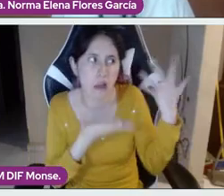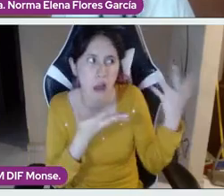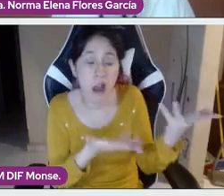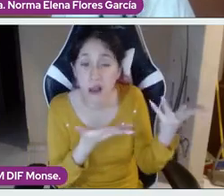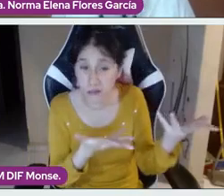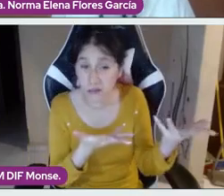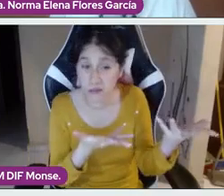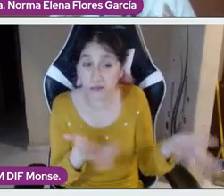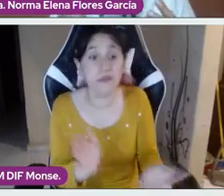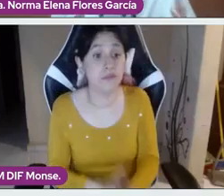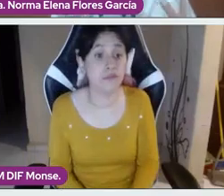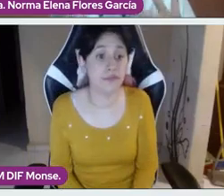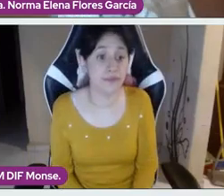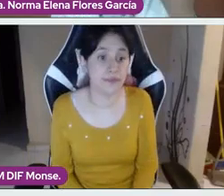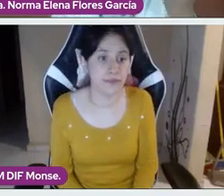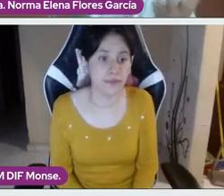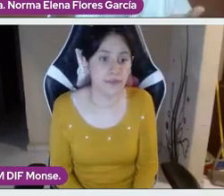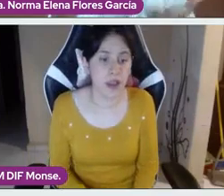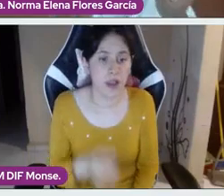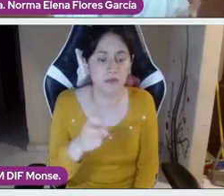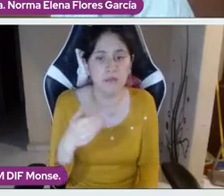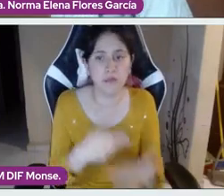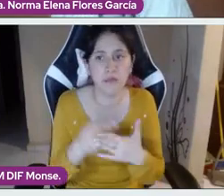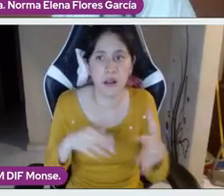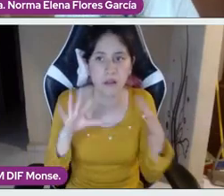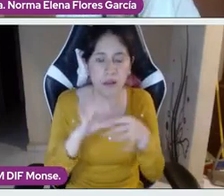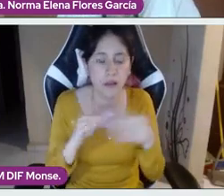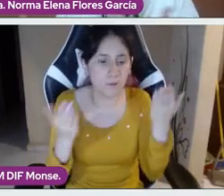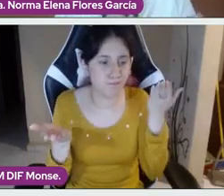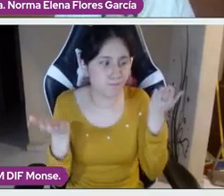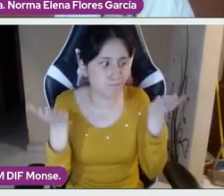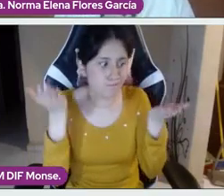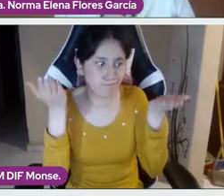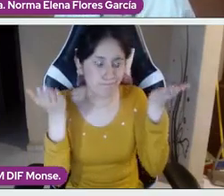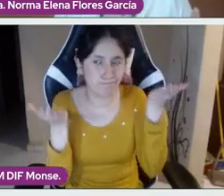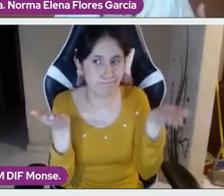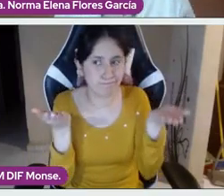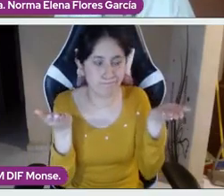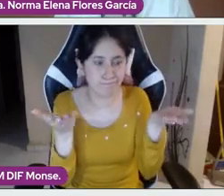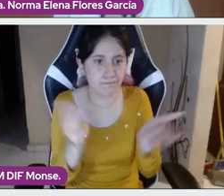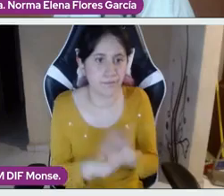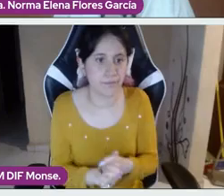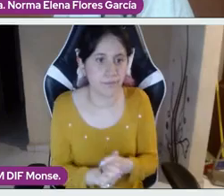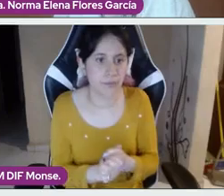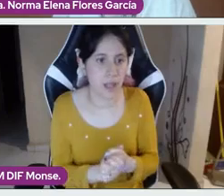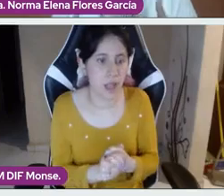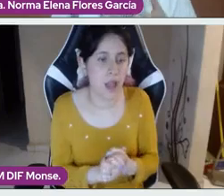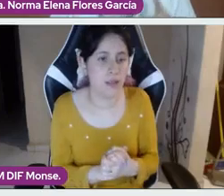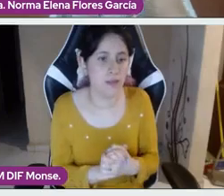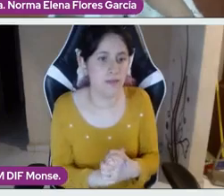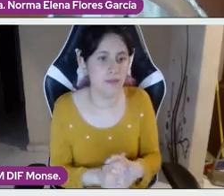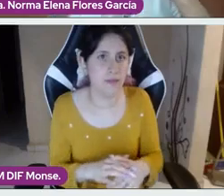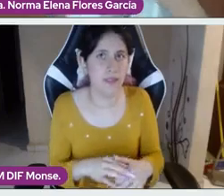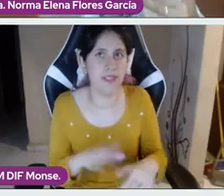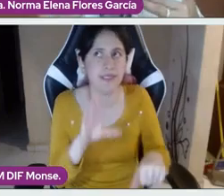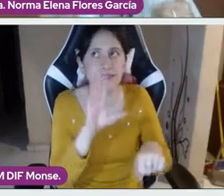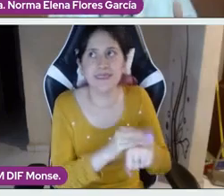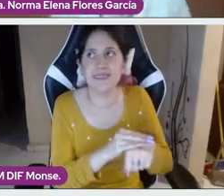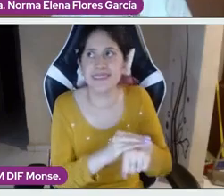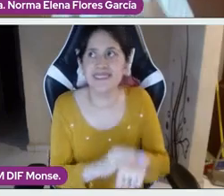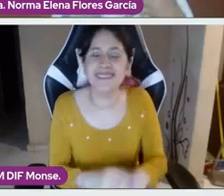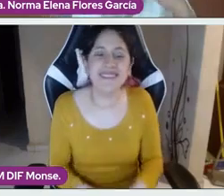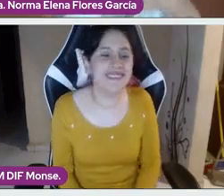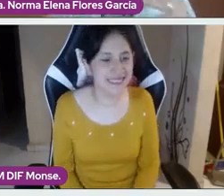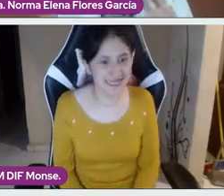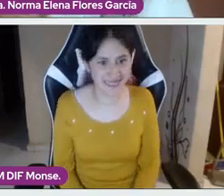quizás esto que decíamos de equilibrar, se les permita, ¿no? Asumir roles. Porque más allá de que se los den,